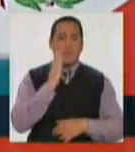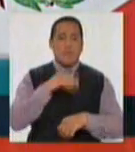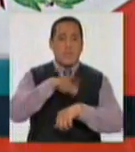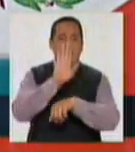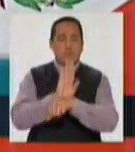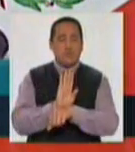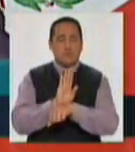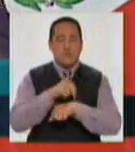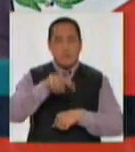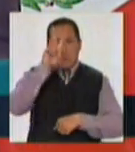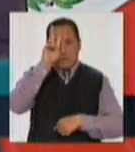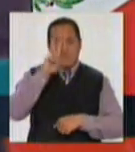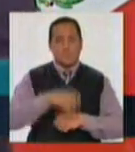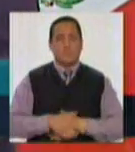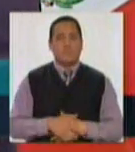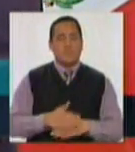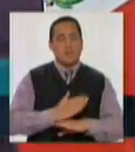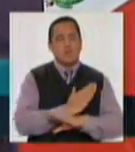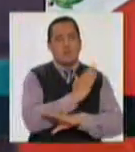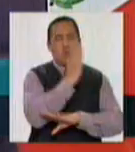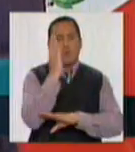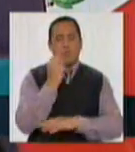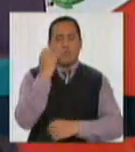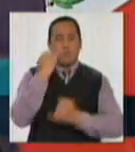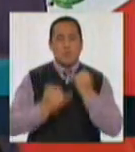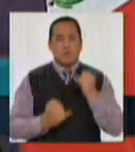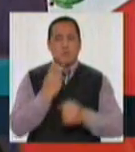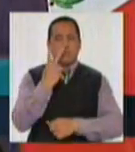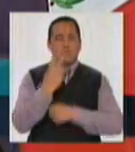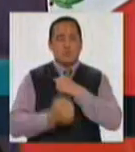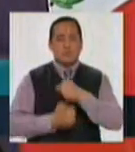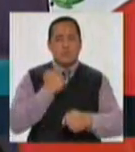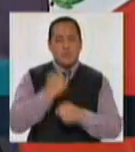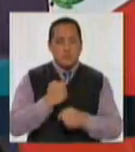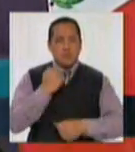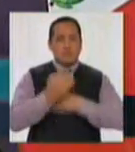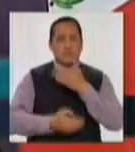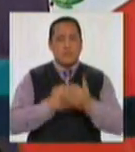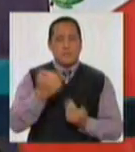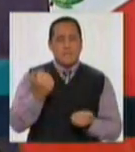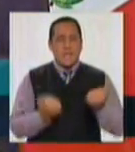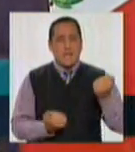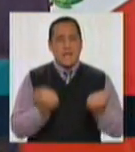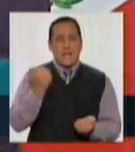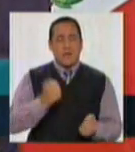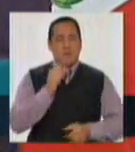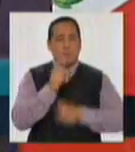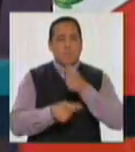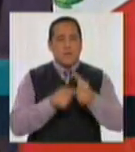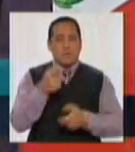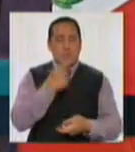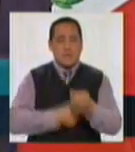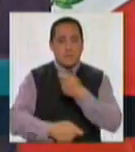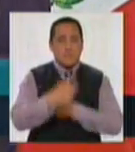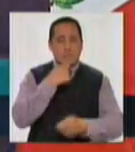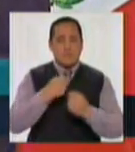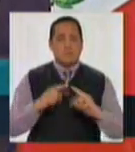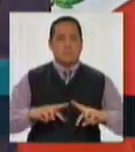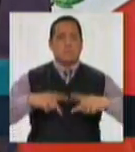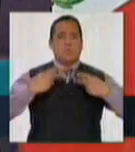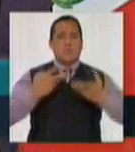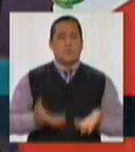Perú. A lo largo de los últimos dos años, los flujos de vehículos, personas y mercancías han